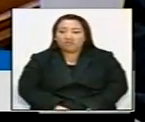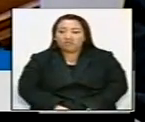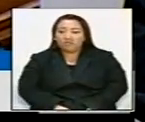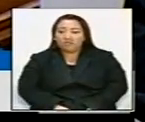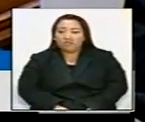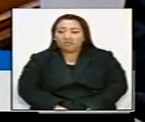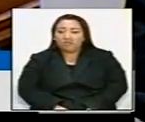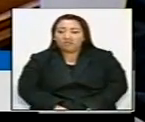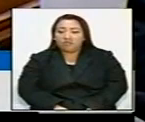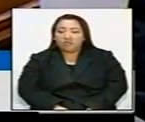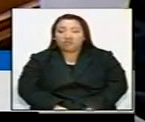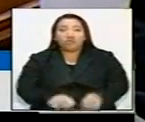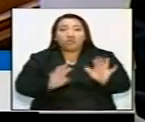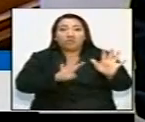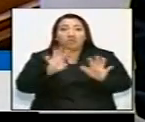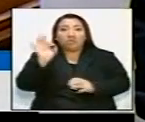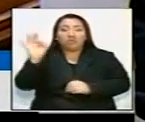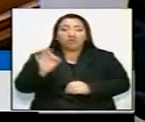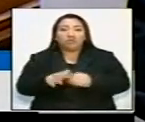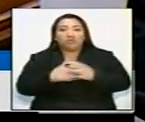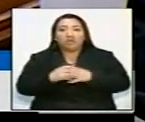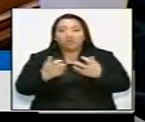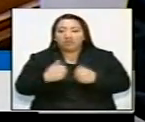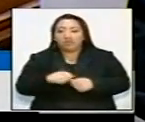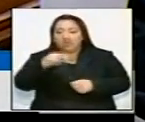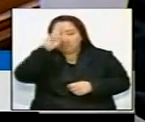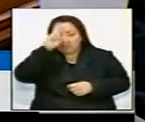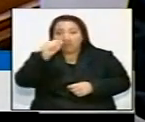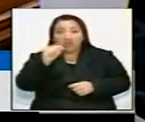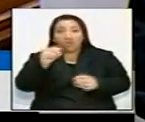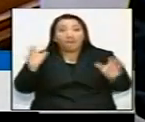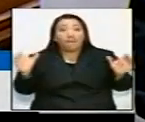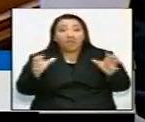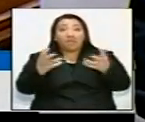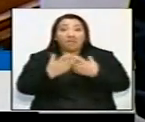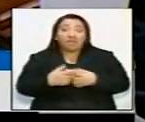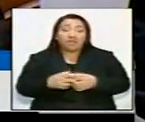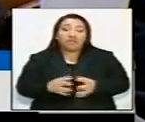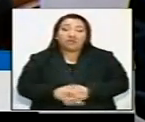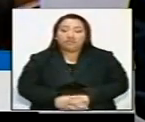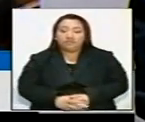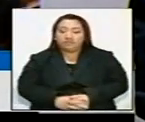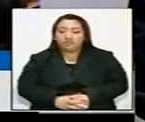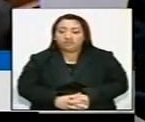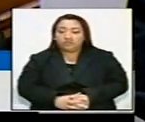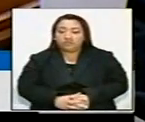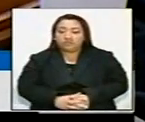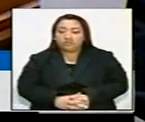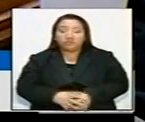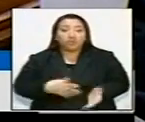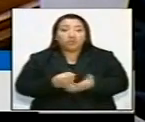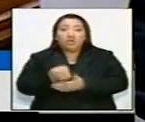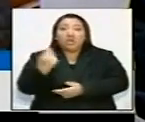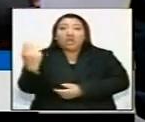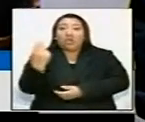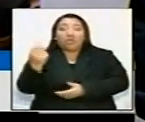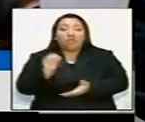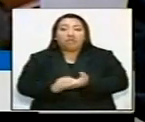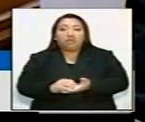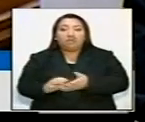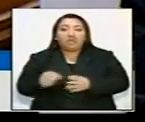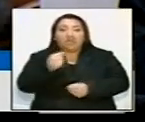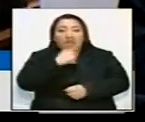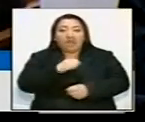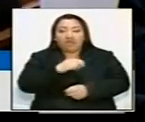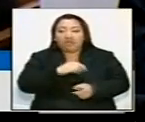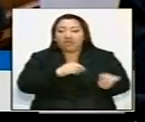grandes. 99% de las empresas en el Perú son pymes. No voy a comprar una licuadora más para hacer